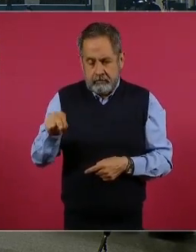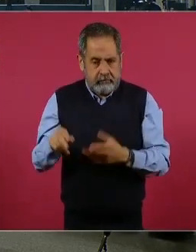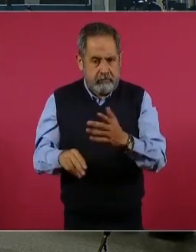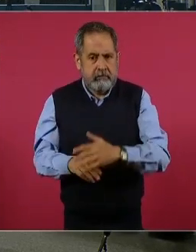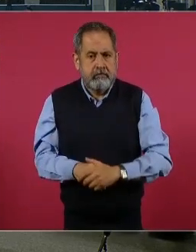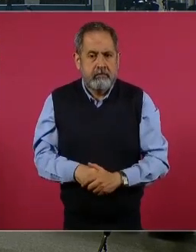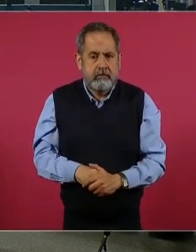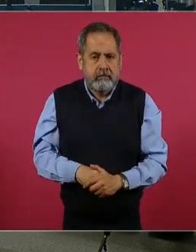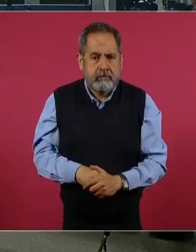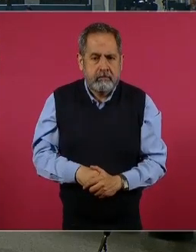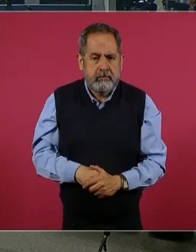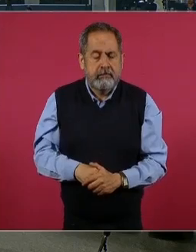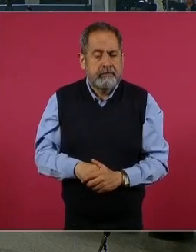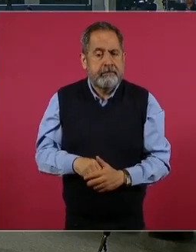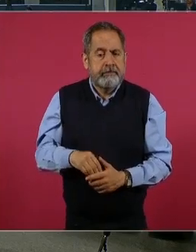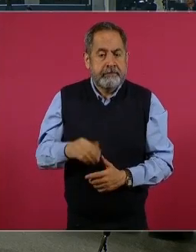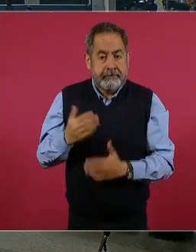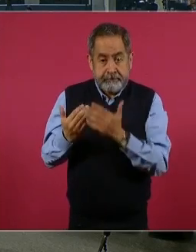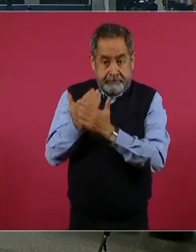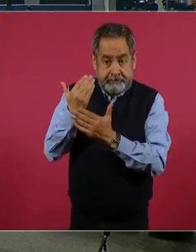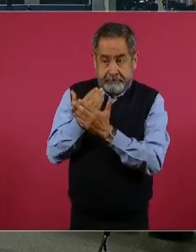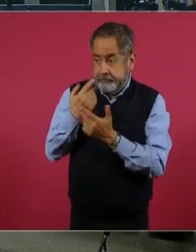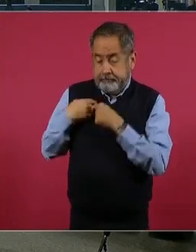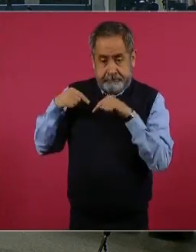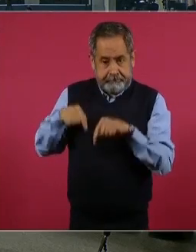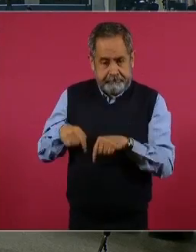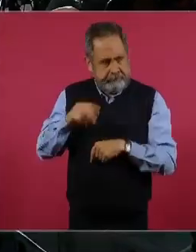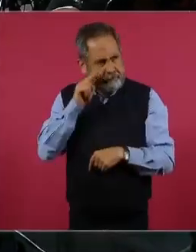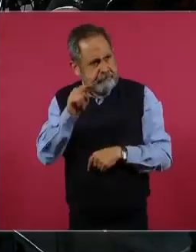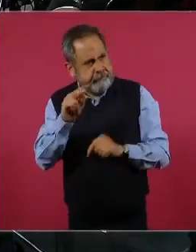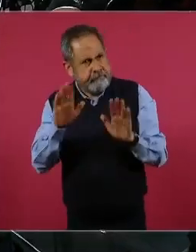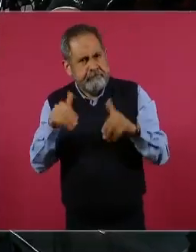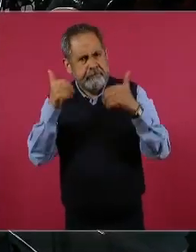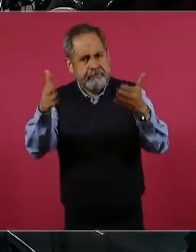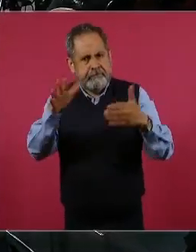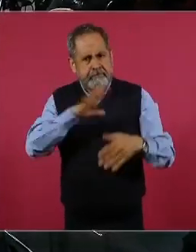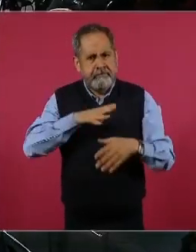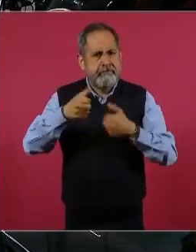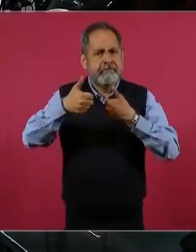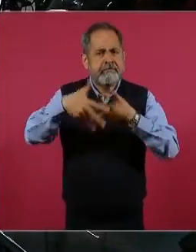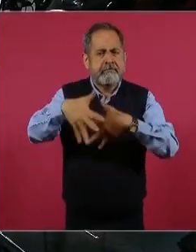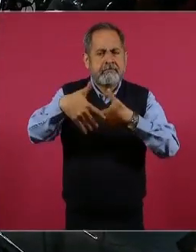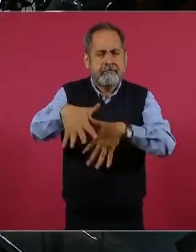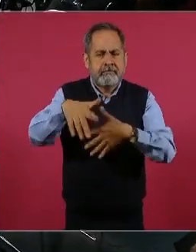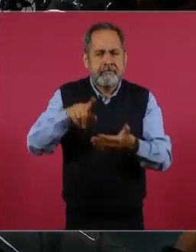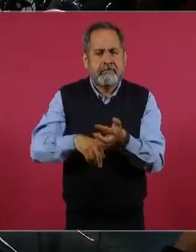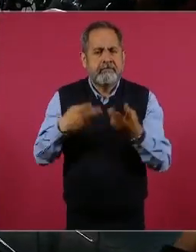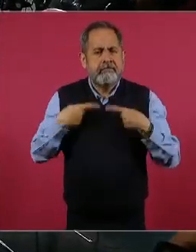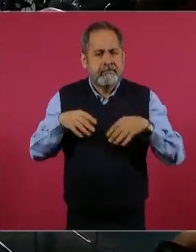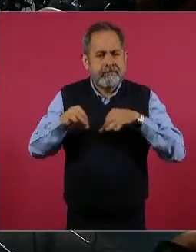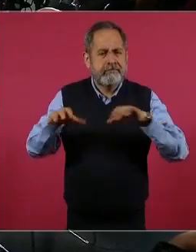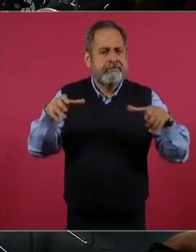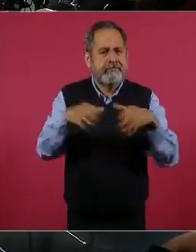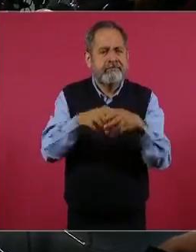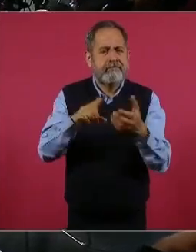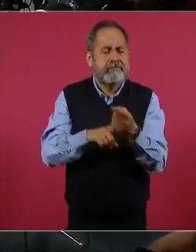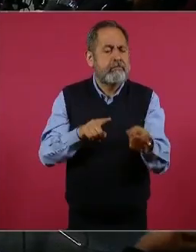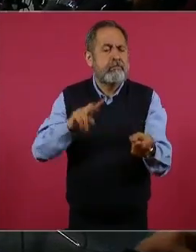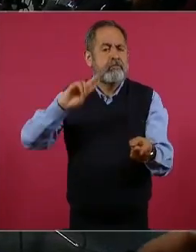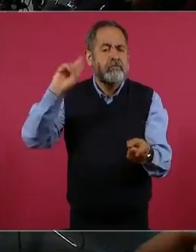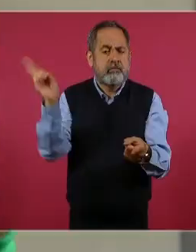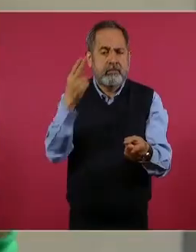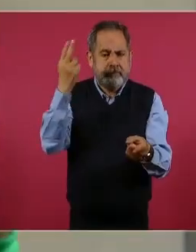Bueno, en la mañana cuando llegábamos aquí vimos que afuera hay manifestantes, son trabajadores de la Universidad